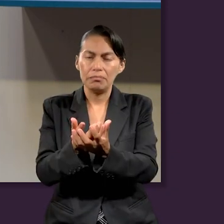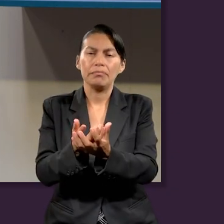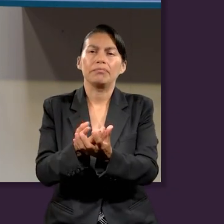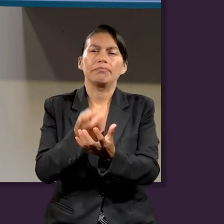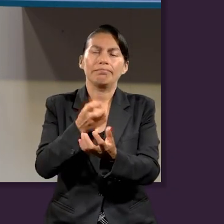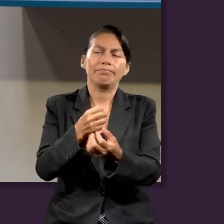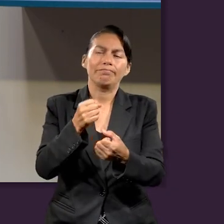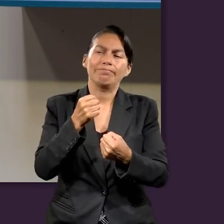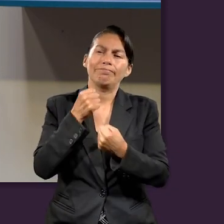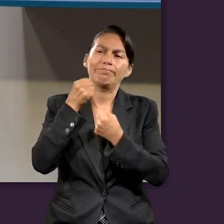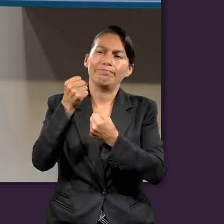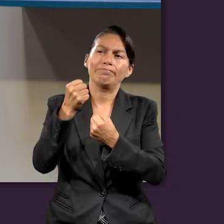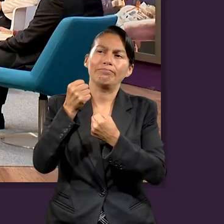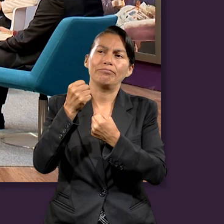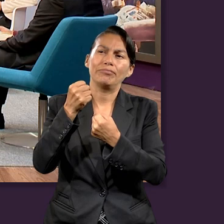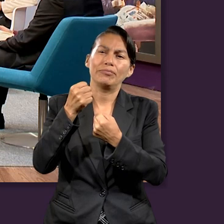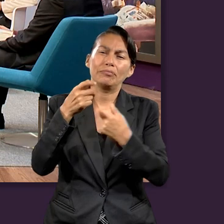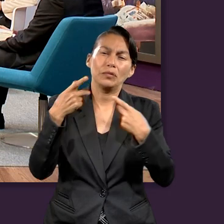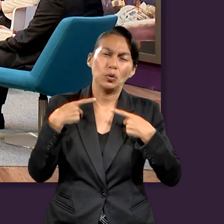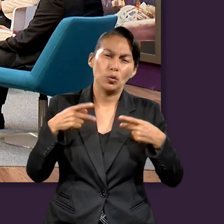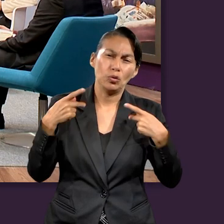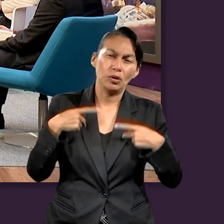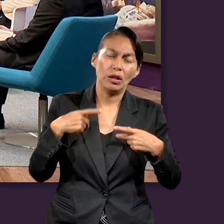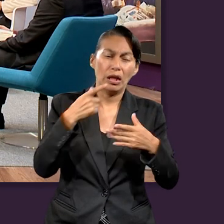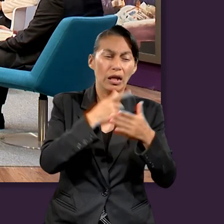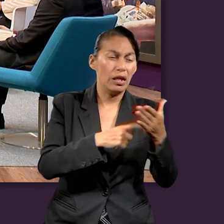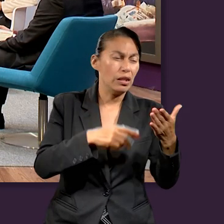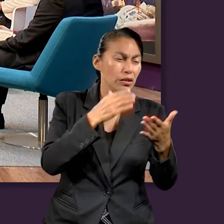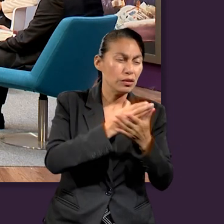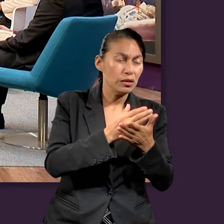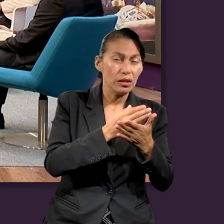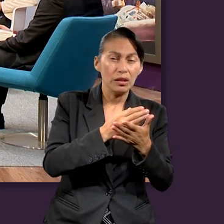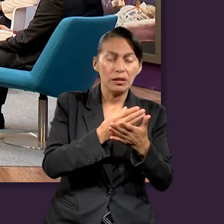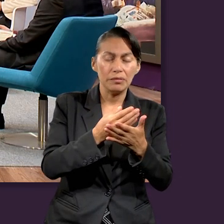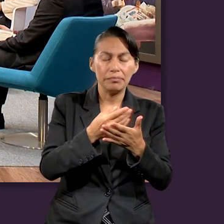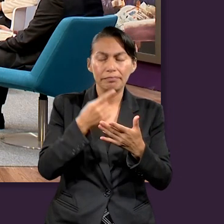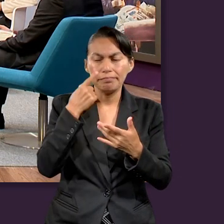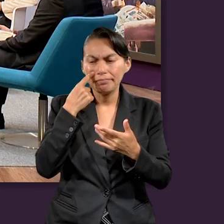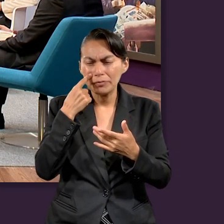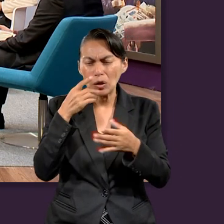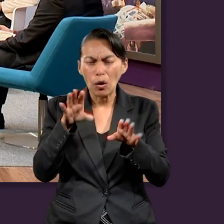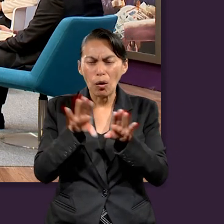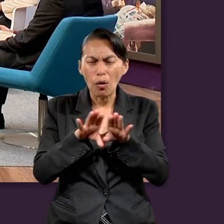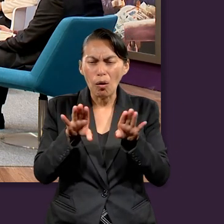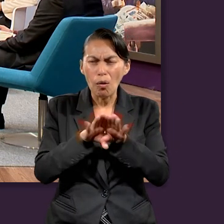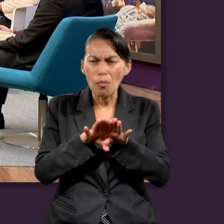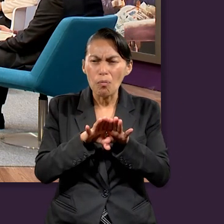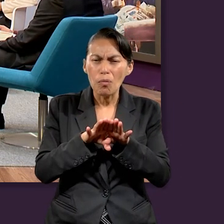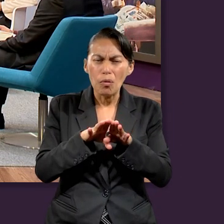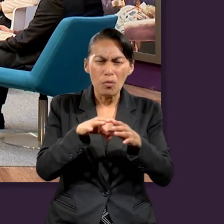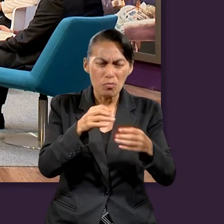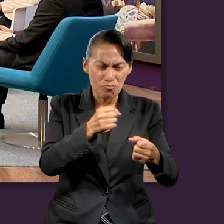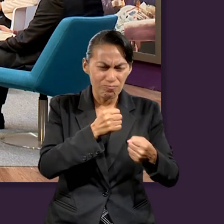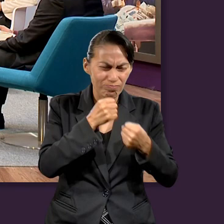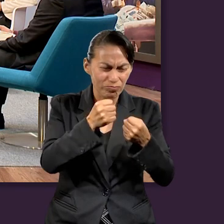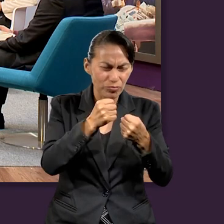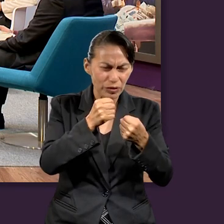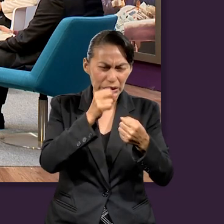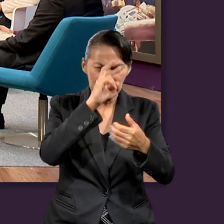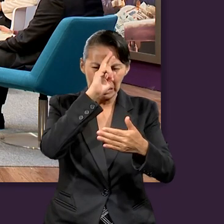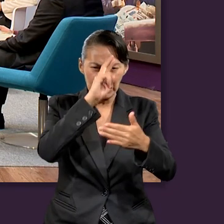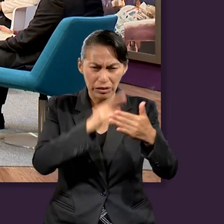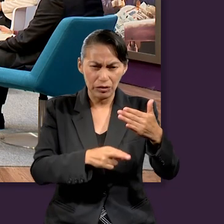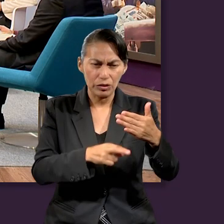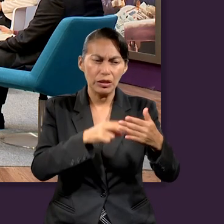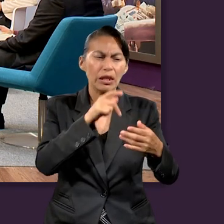mencionaste hace un momento, el poder humano que se registra en la lección de esta semana de la Biblia recae en un poder